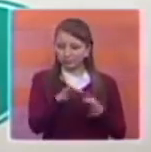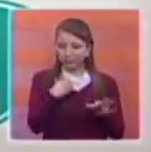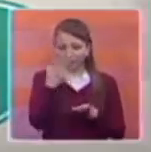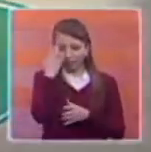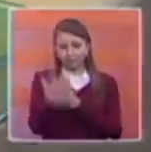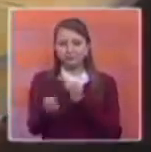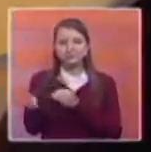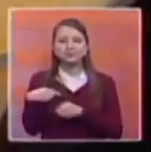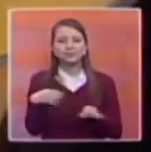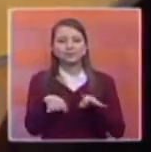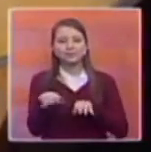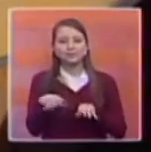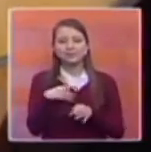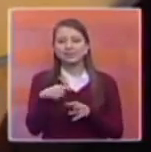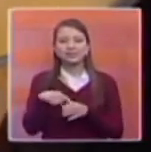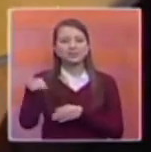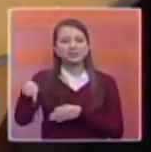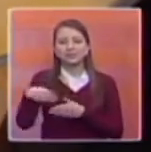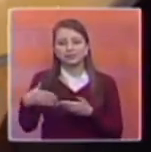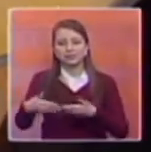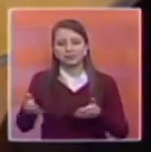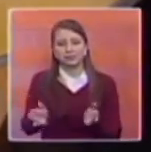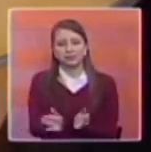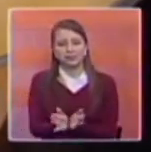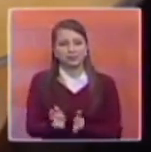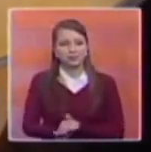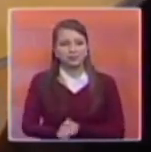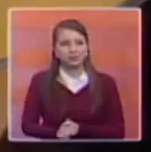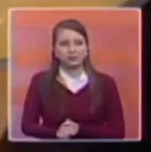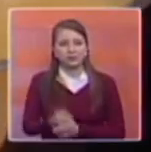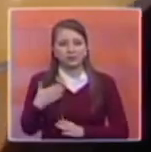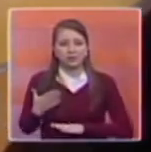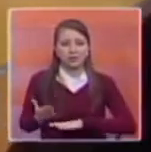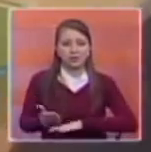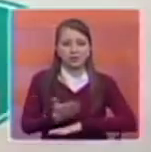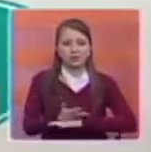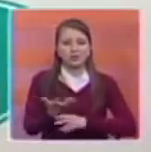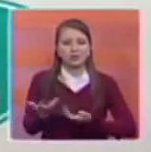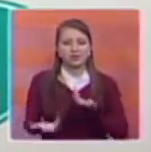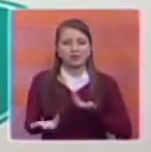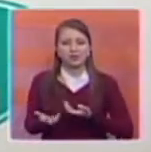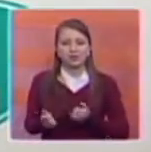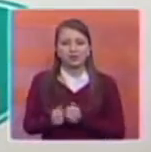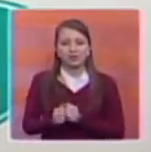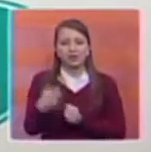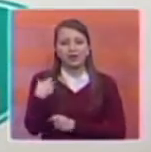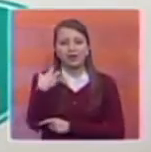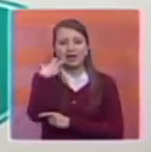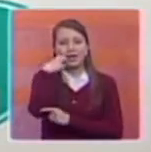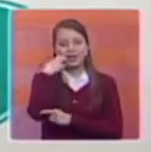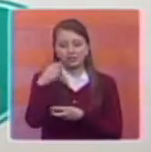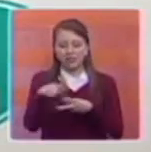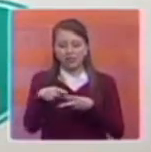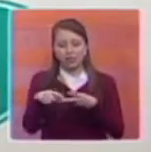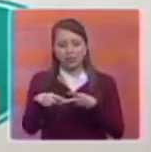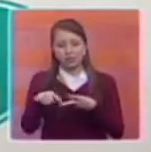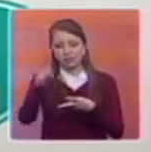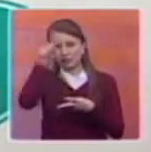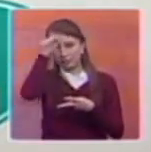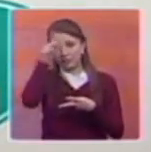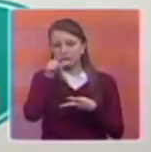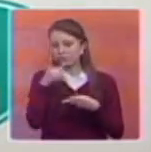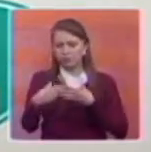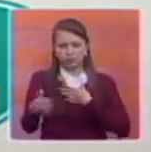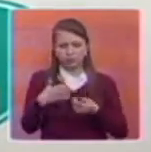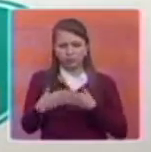vean. Yo lo que he hecho es que he precocinado. Cojo las carnes, las dos carnes juntas, no importa,